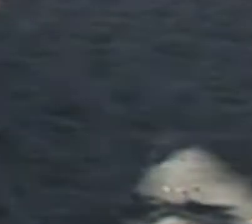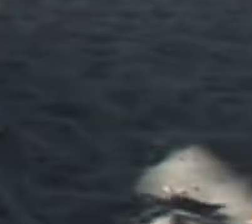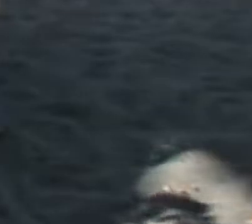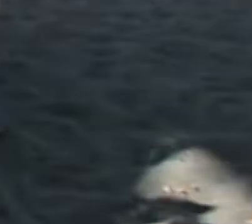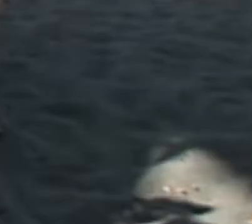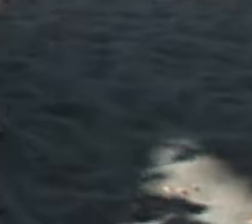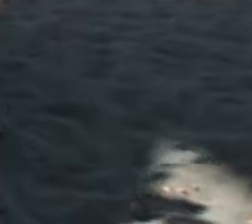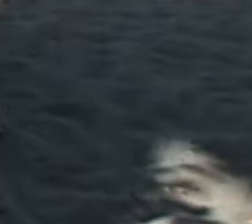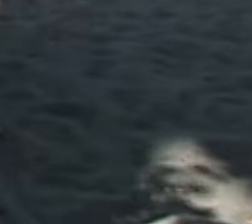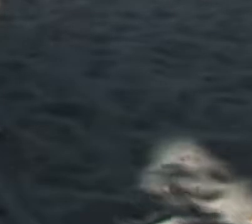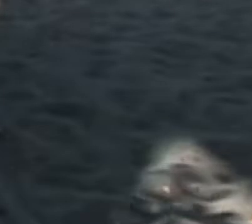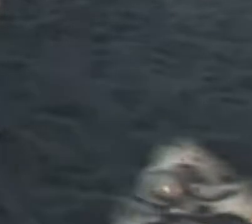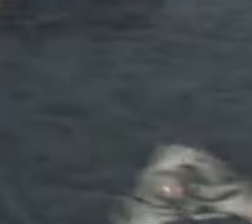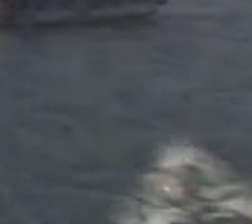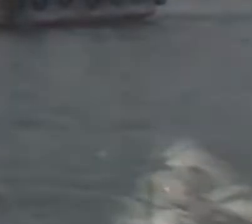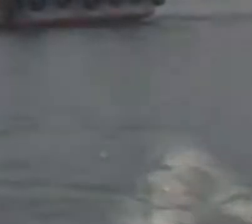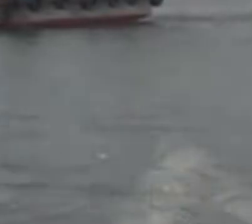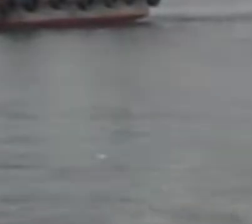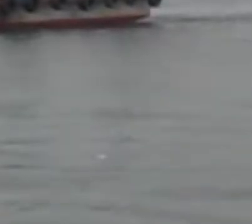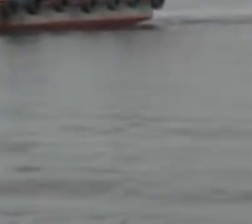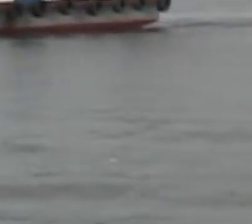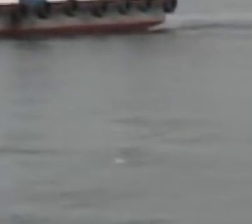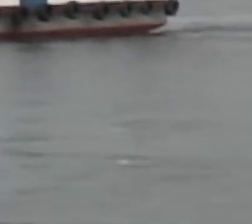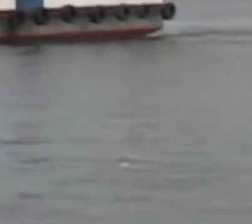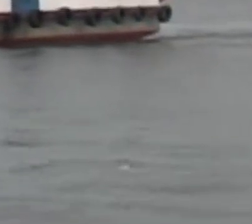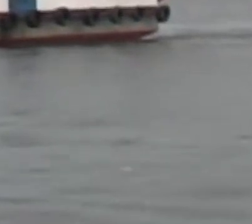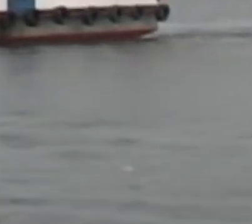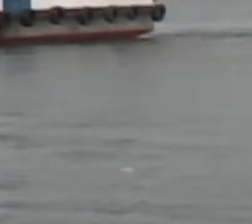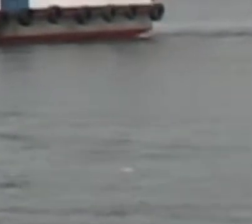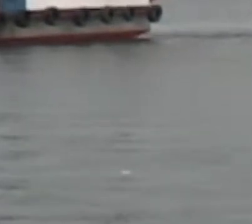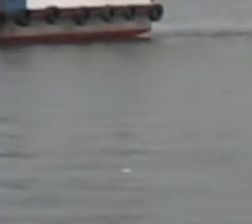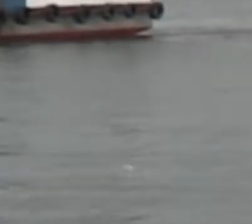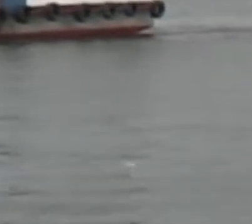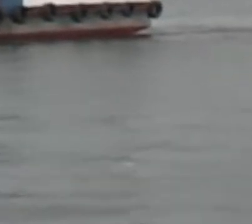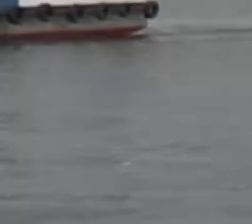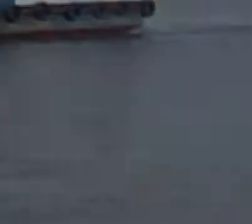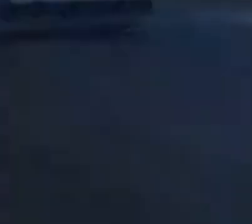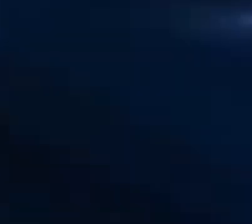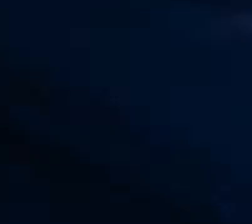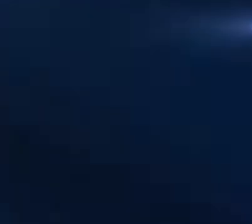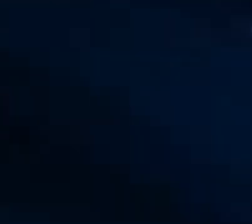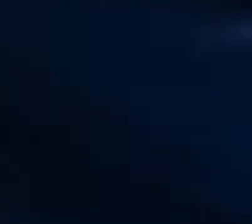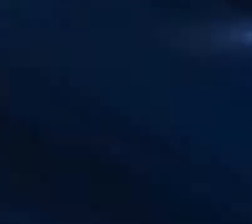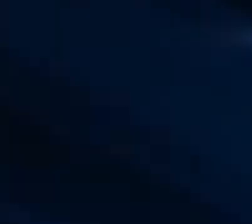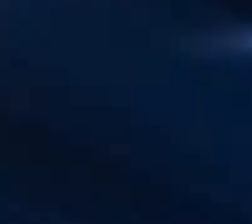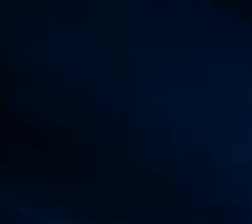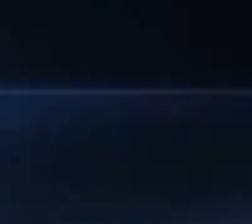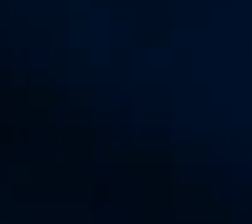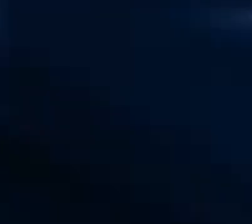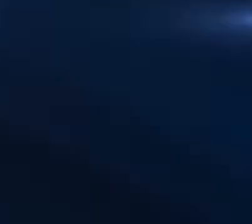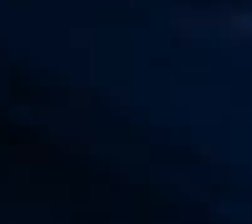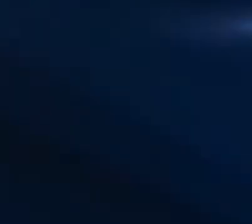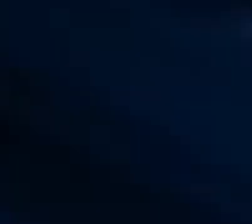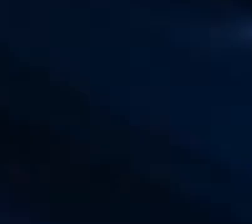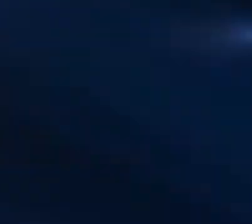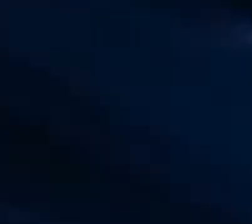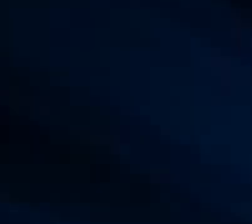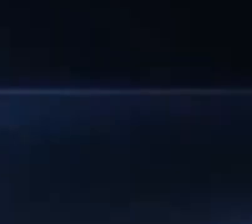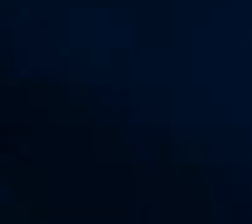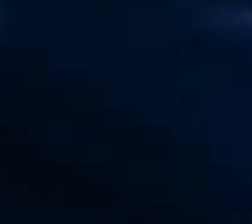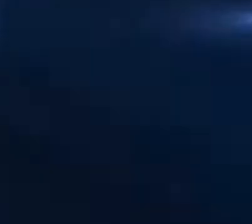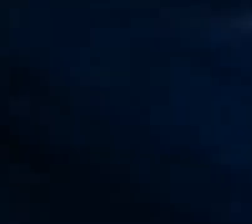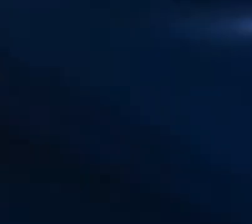que asumir con responsabilidad que debe cuidarse. Y para cuidarse, ella tiene que hacerse,